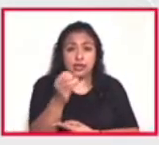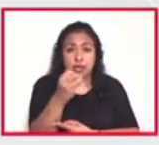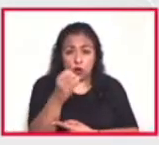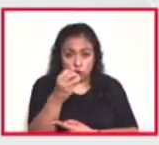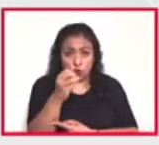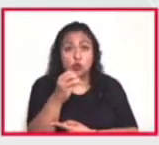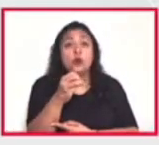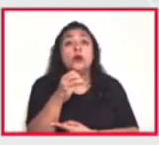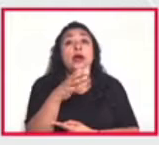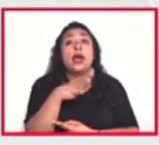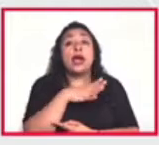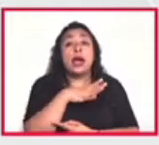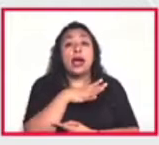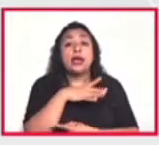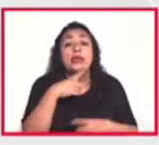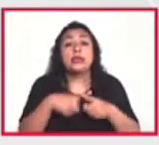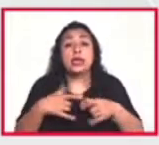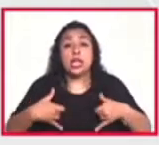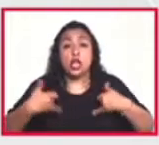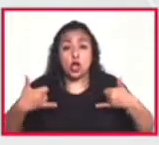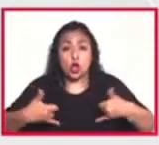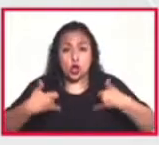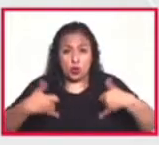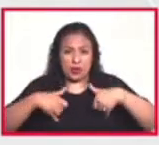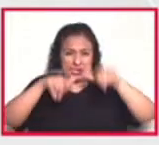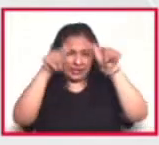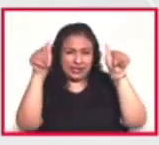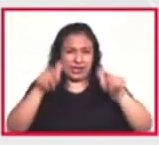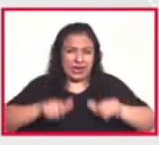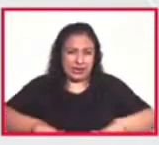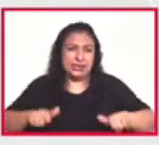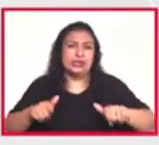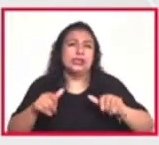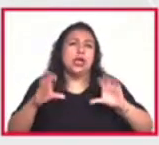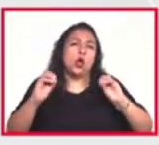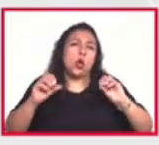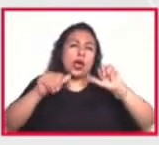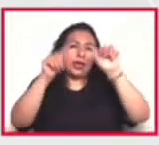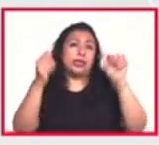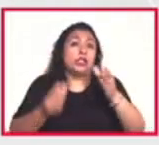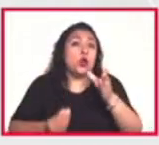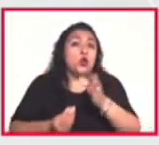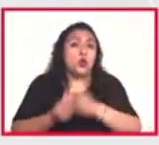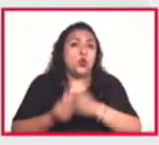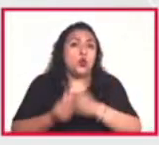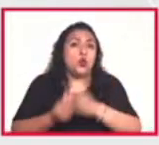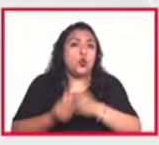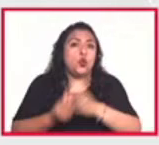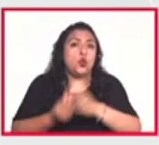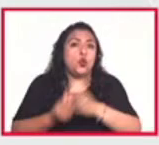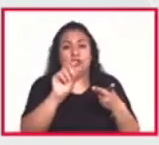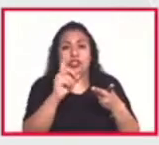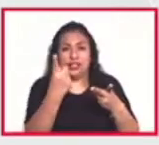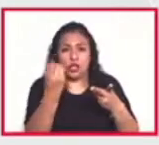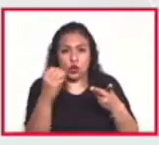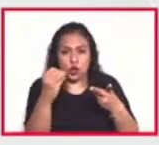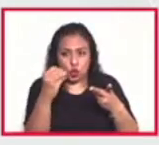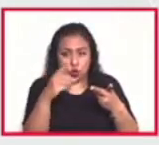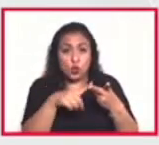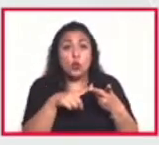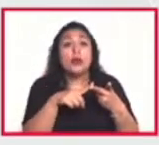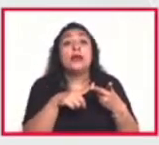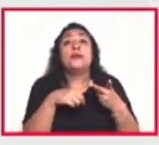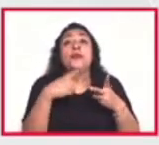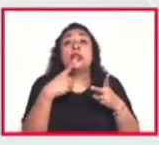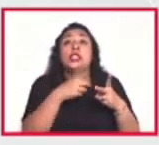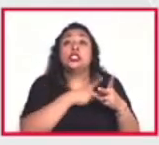estarán los jóvenes artistas o artistas emergentes. El sábado 31 de octubre se presentarán solistas